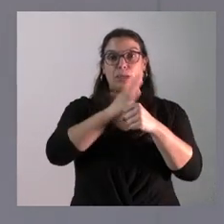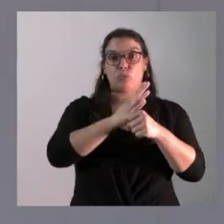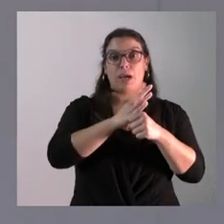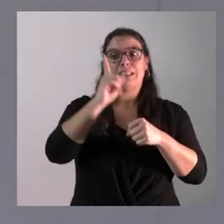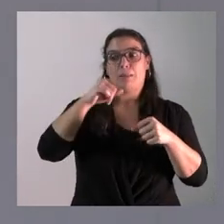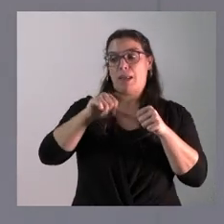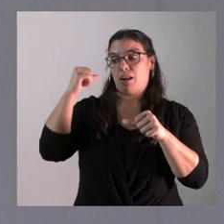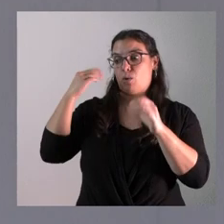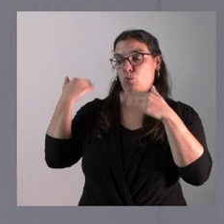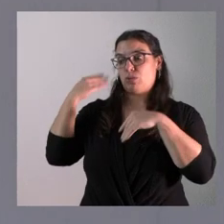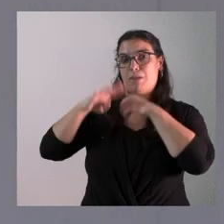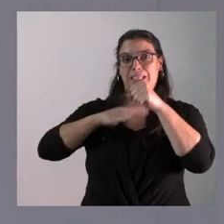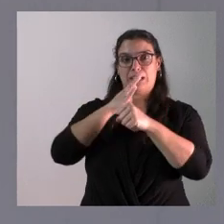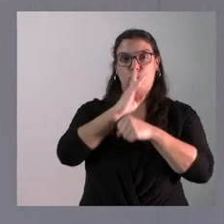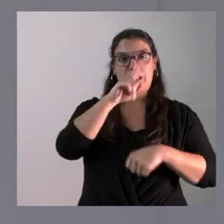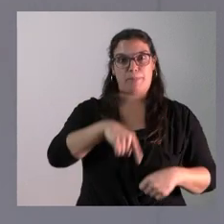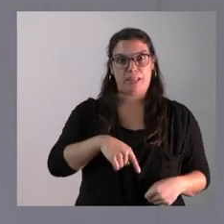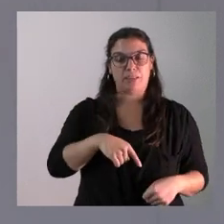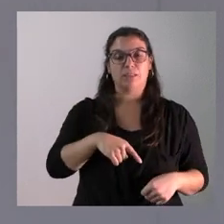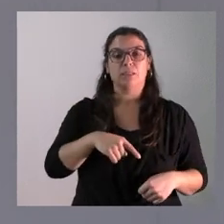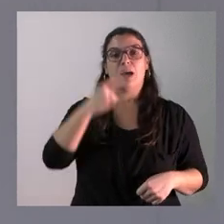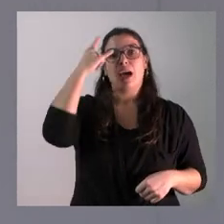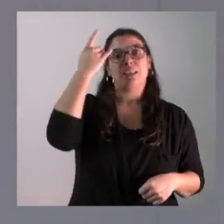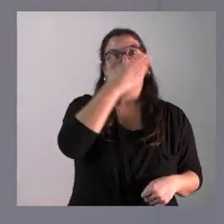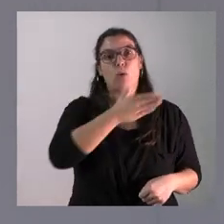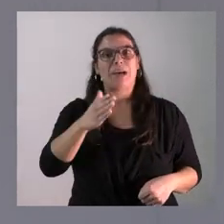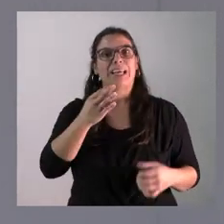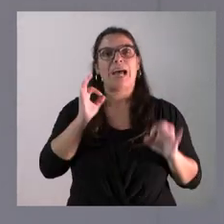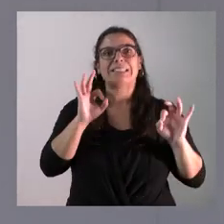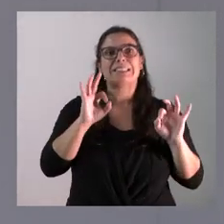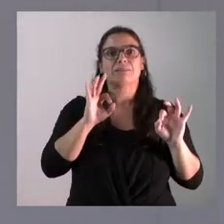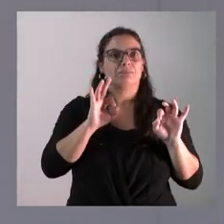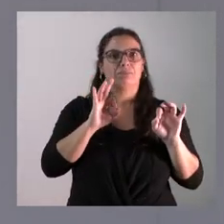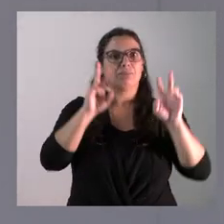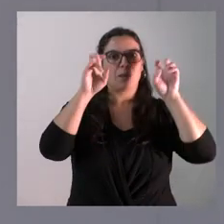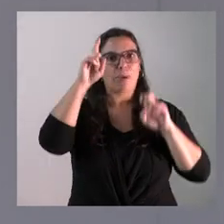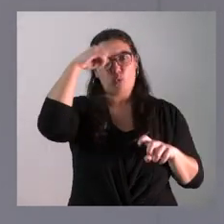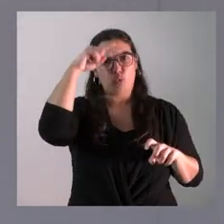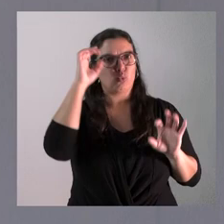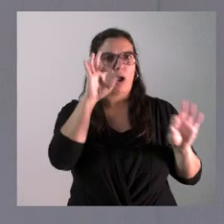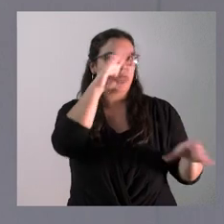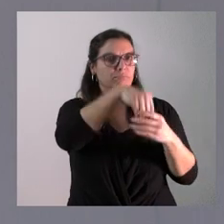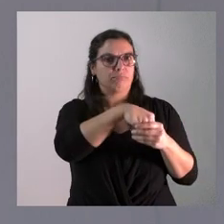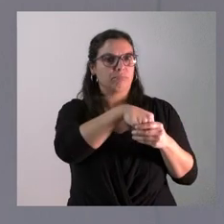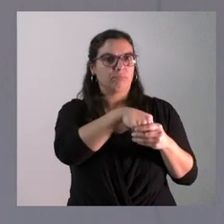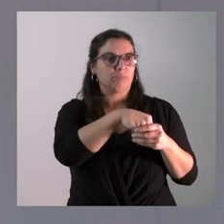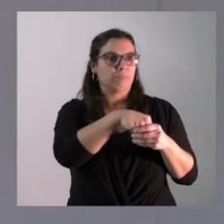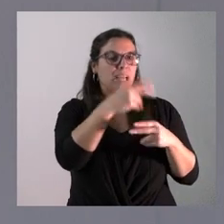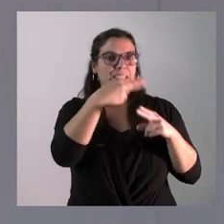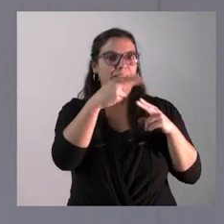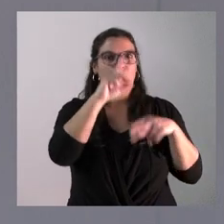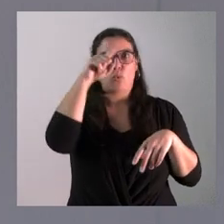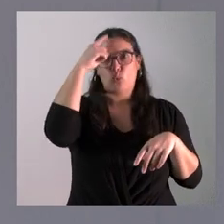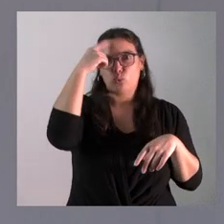pasada nosotros entendemos la taromaquia como un elemento cultural y como una actividad cultural